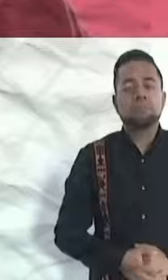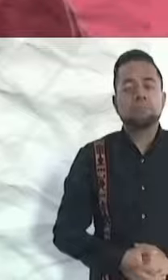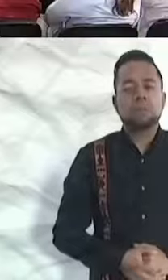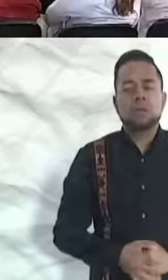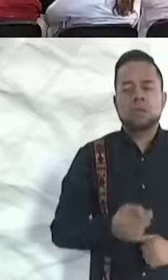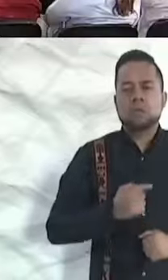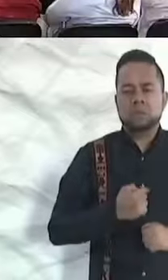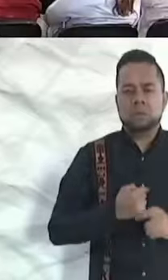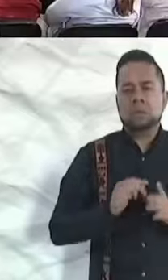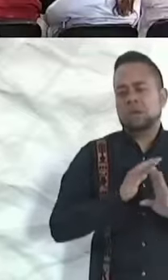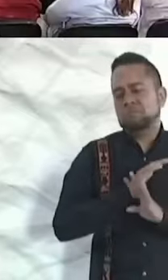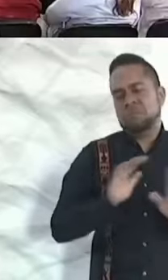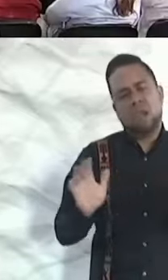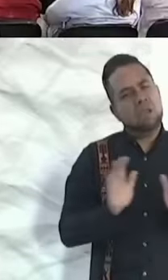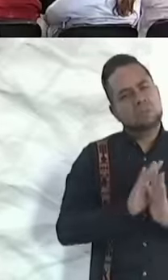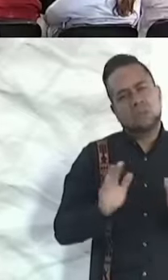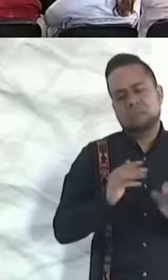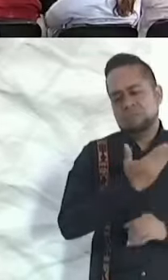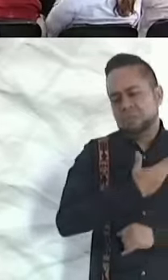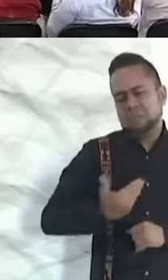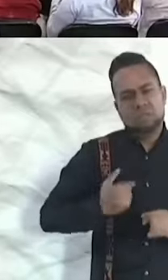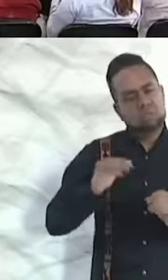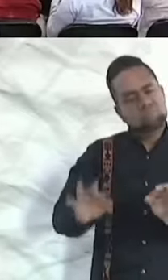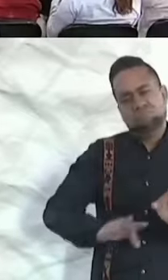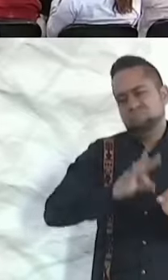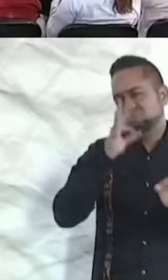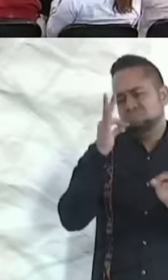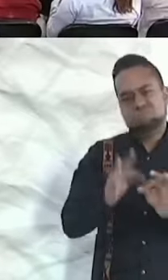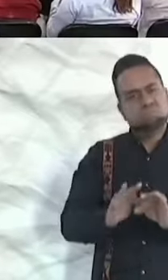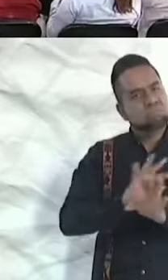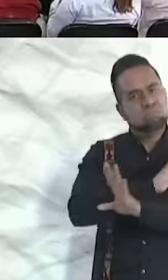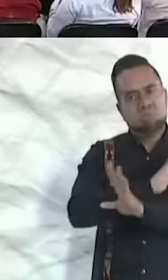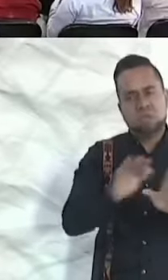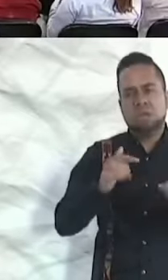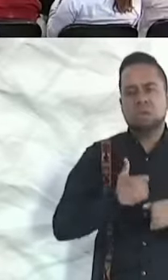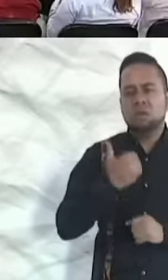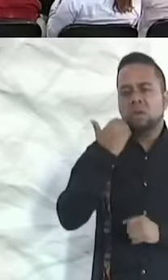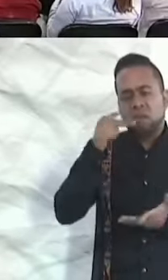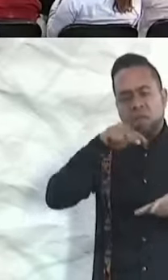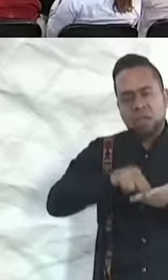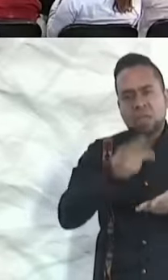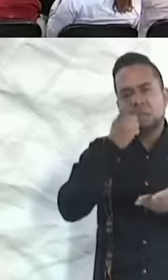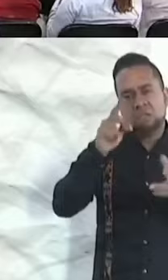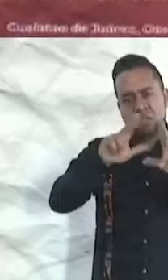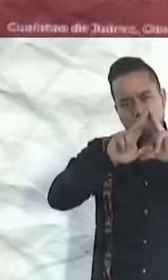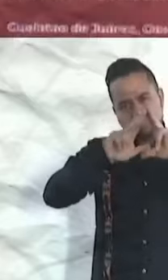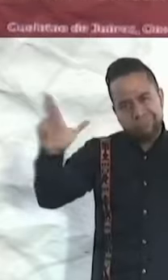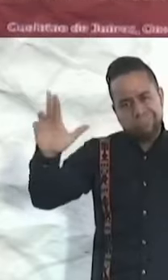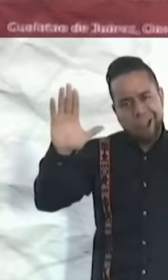terminando nuestro mandato y venimos a despedirnos.